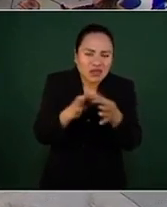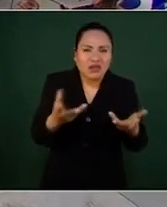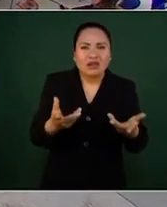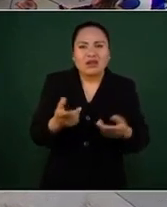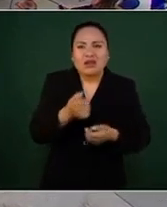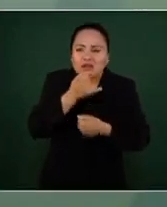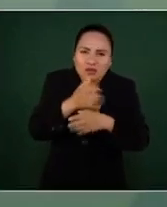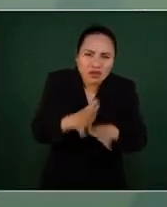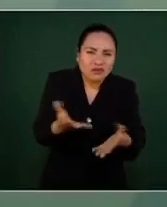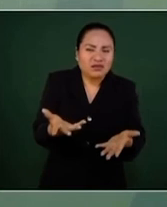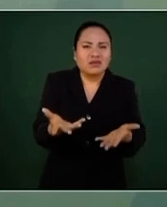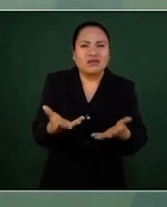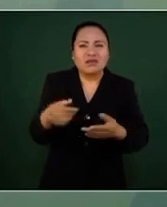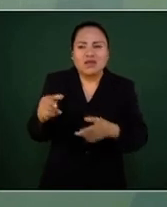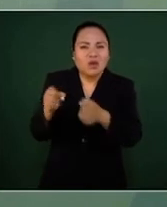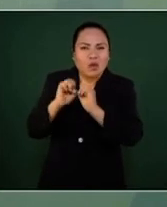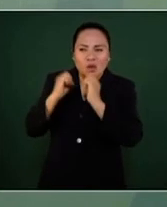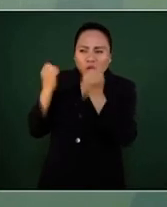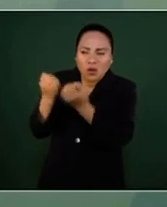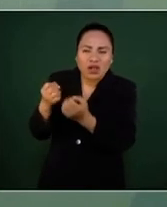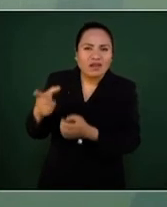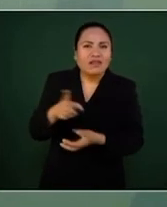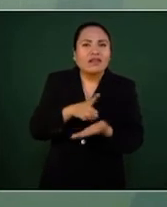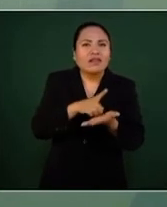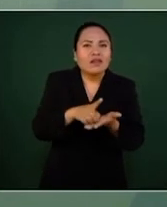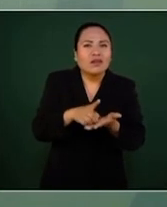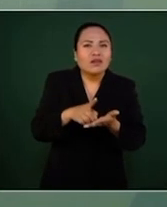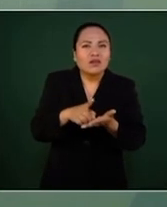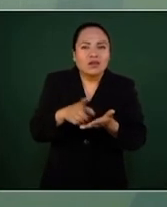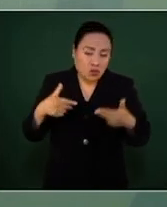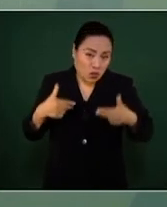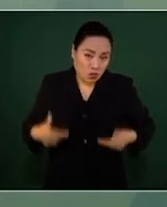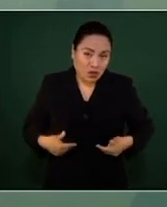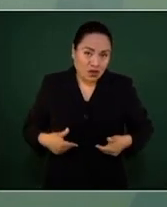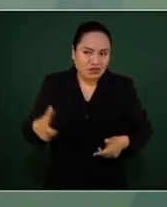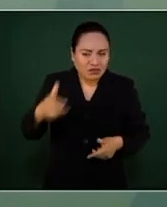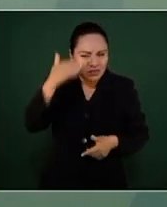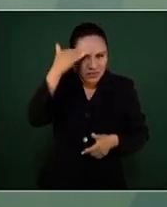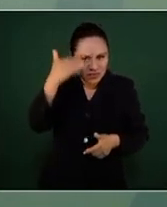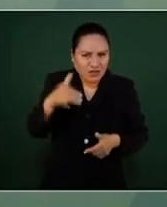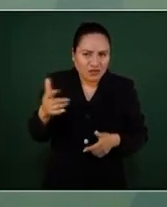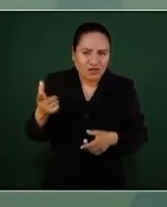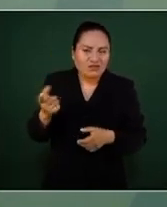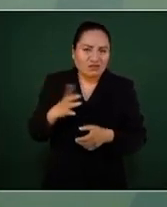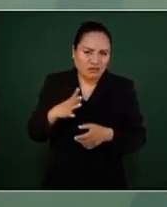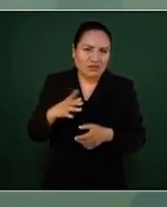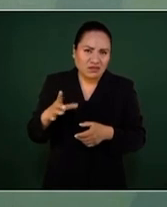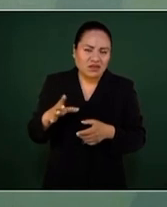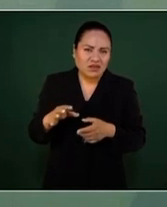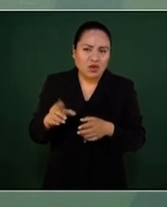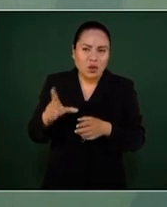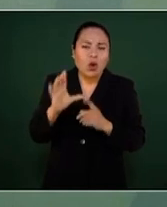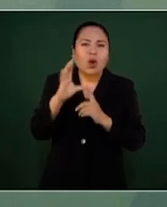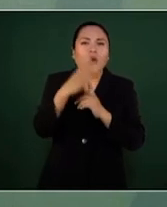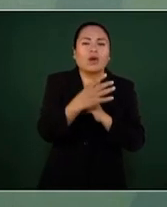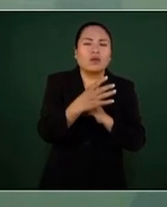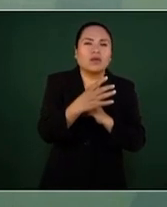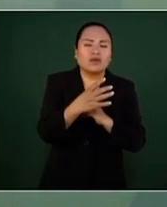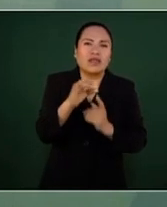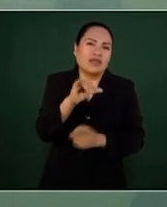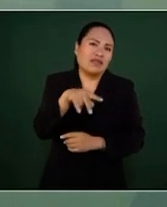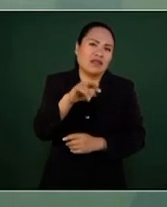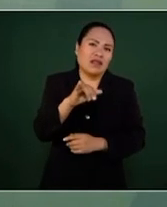organizaciones de derechos humanos vinculadas a la Comisión Interamericana